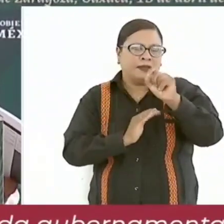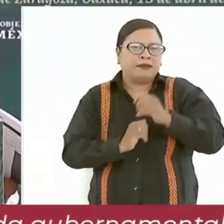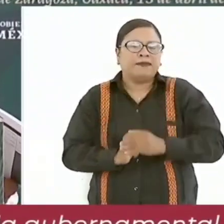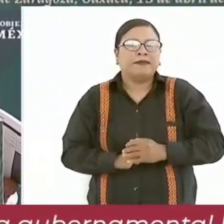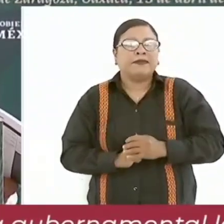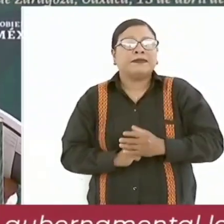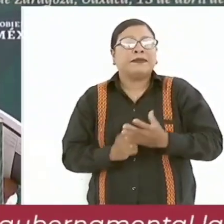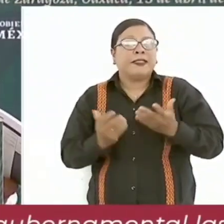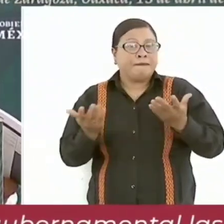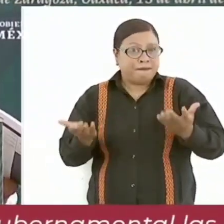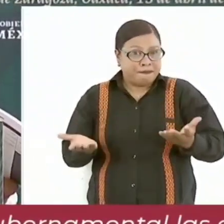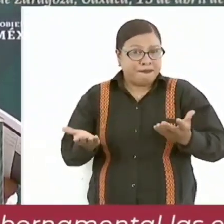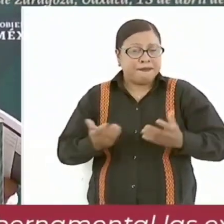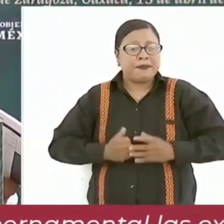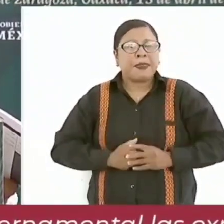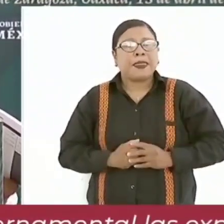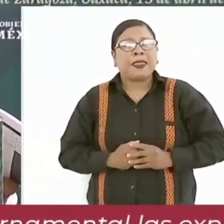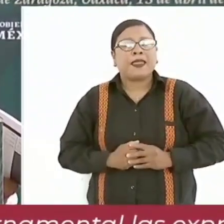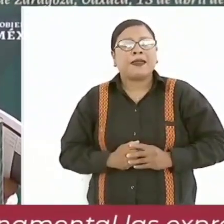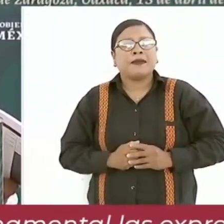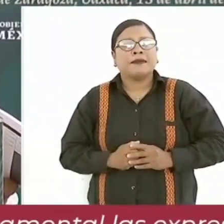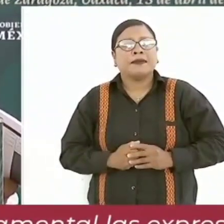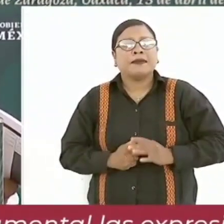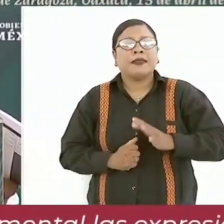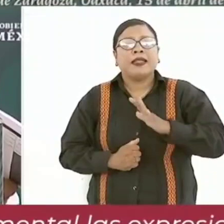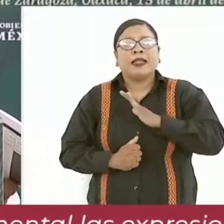2020, y se tienen